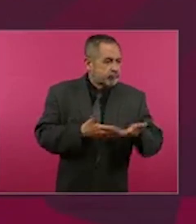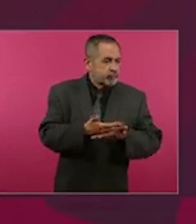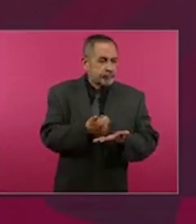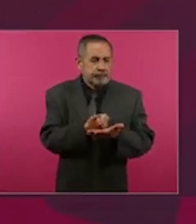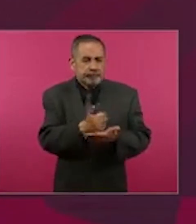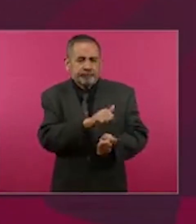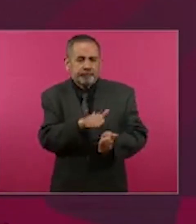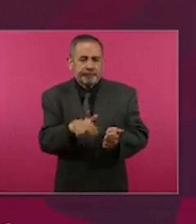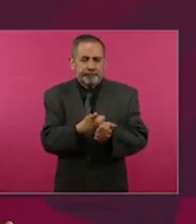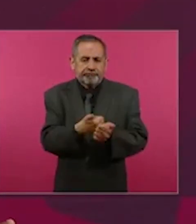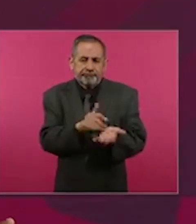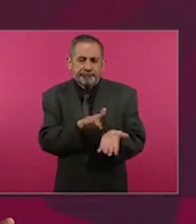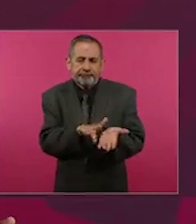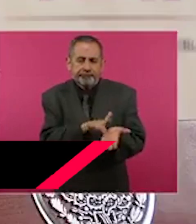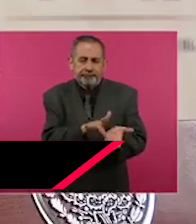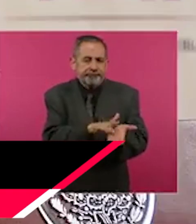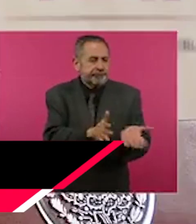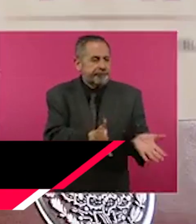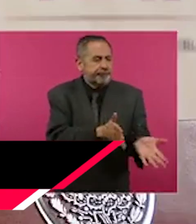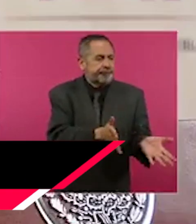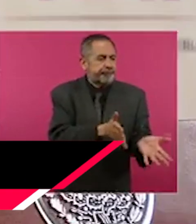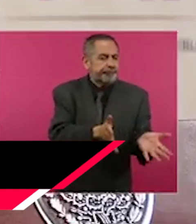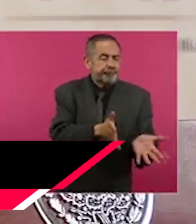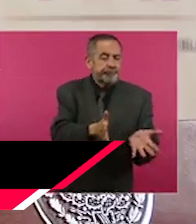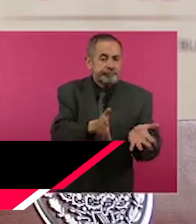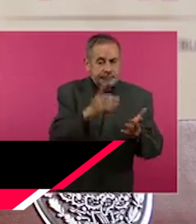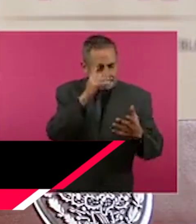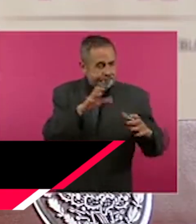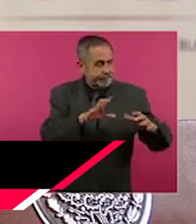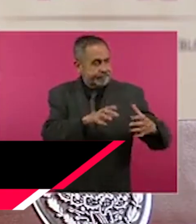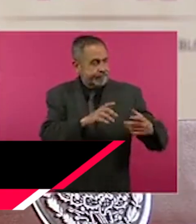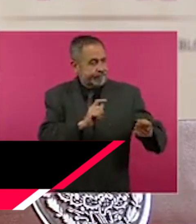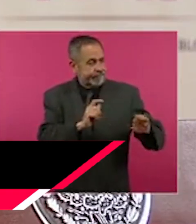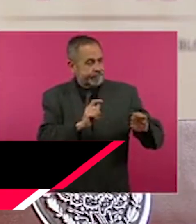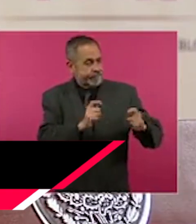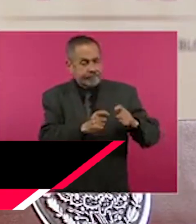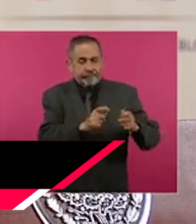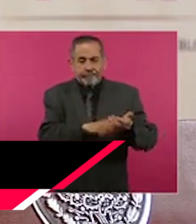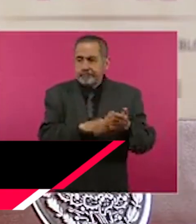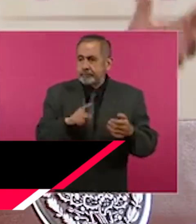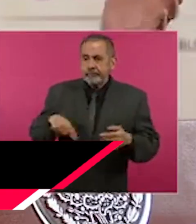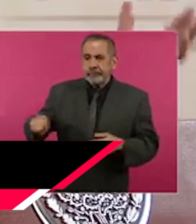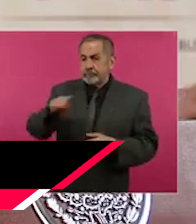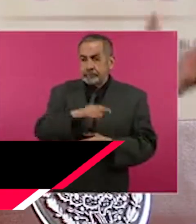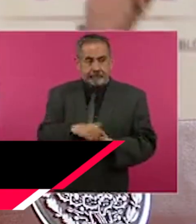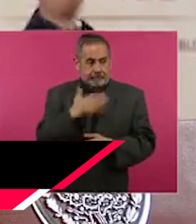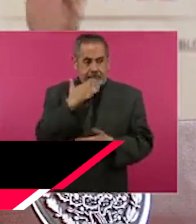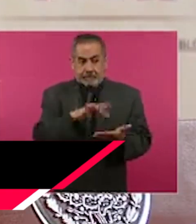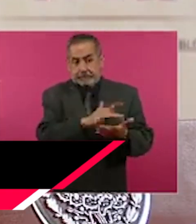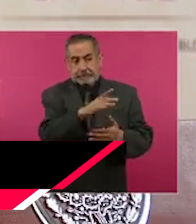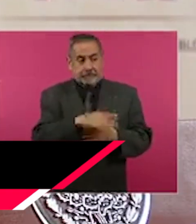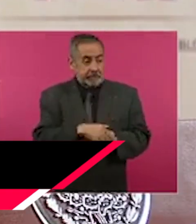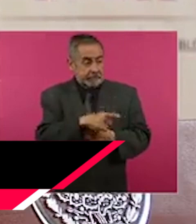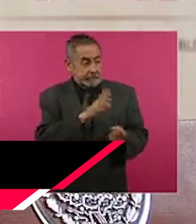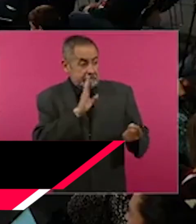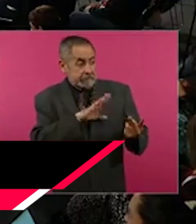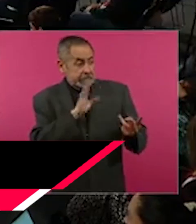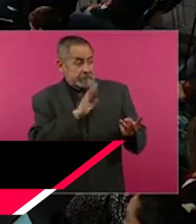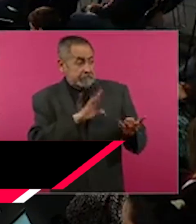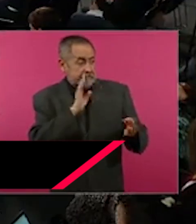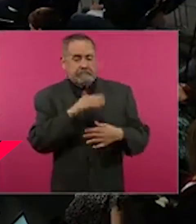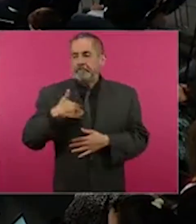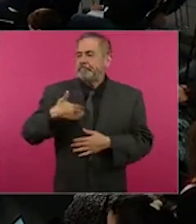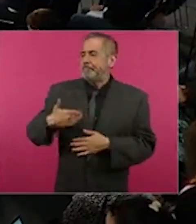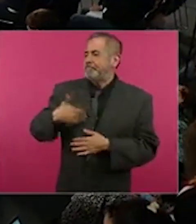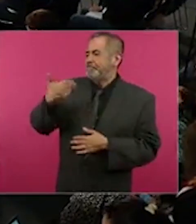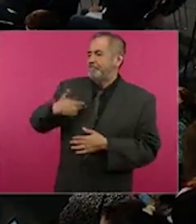sí habló de cabeza de vaca. Refirió que el nombramiento del exgobernador como coordinador de seguridad no favorece al bloque